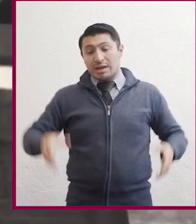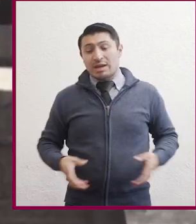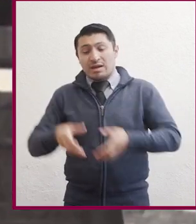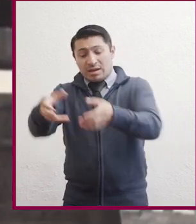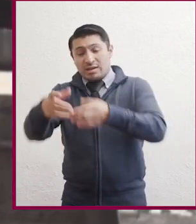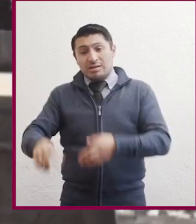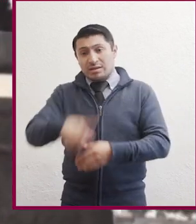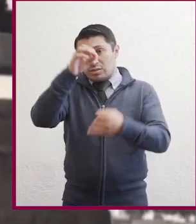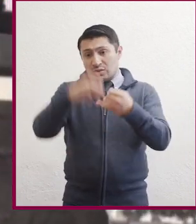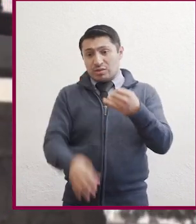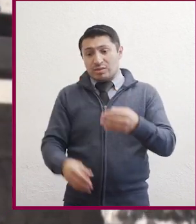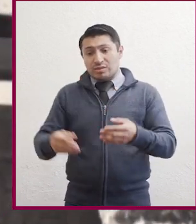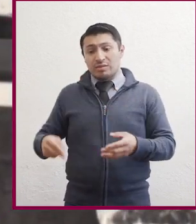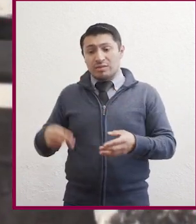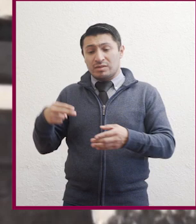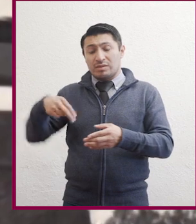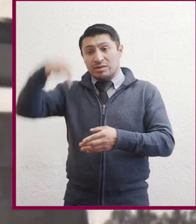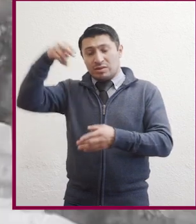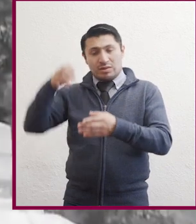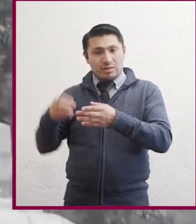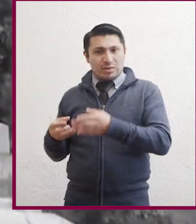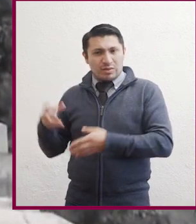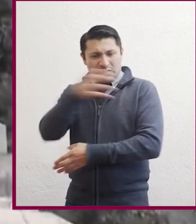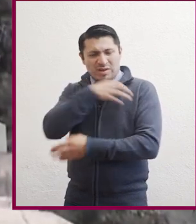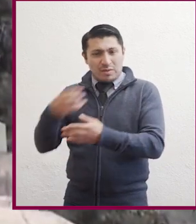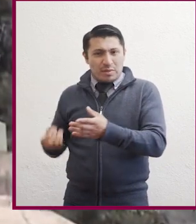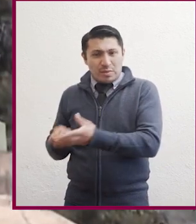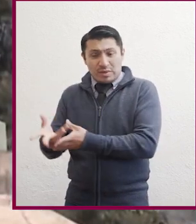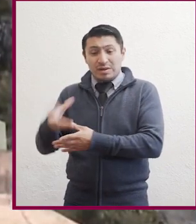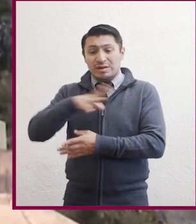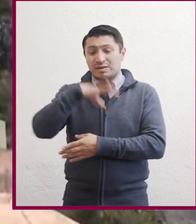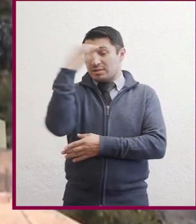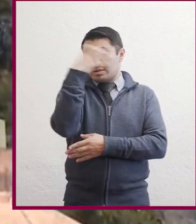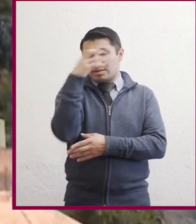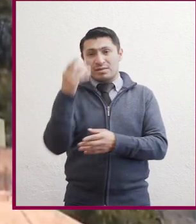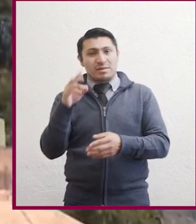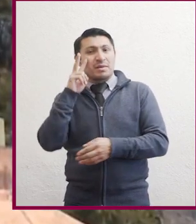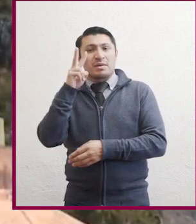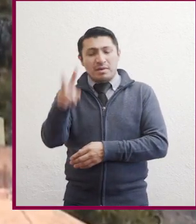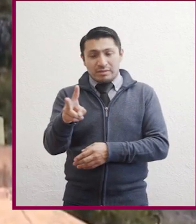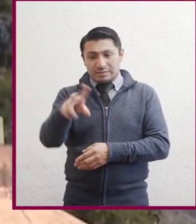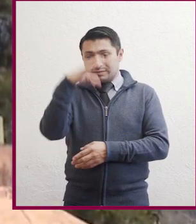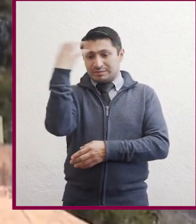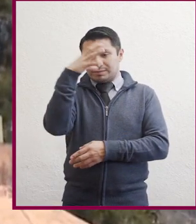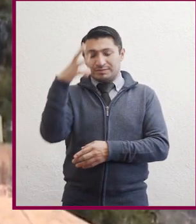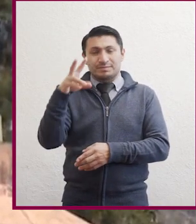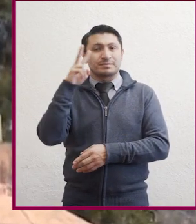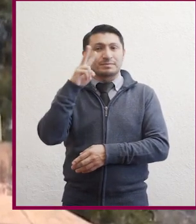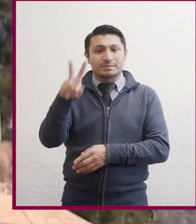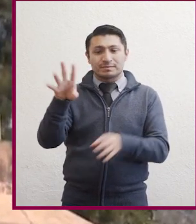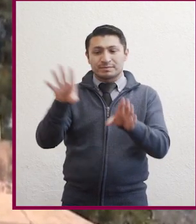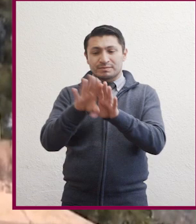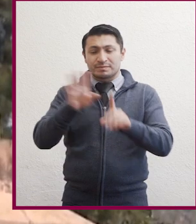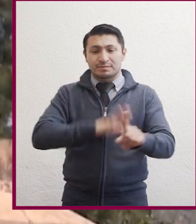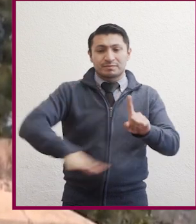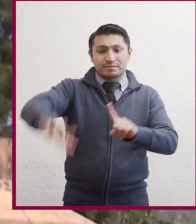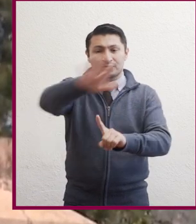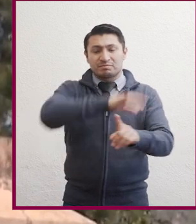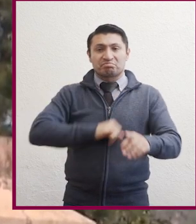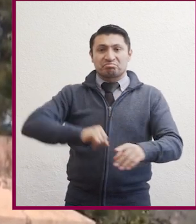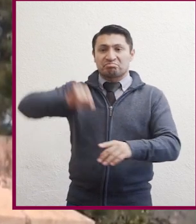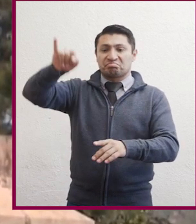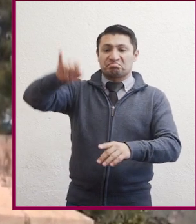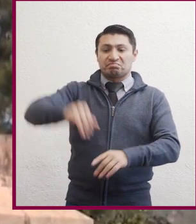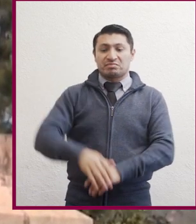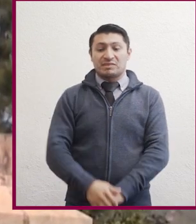Viga y finalmente en la salida norte de la capital, donde las fotografías nos llevan a conocer un entorno despoblado